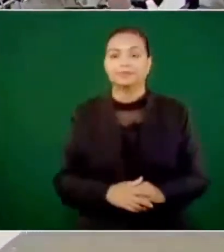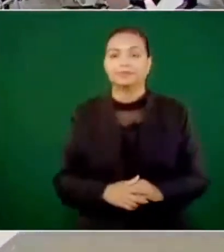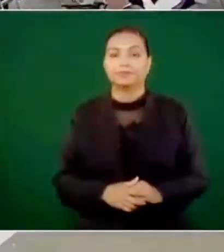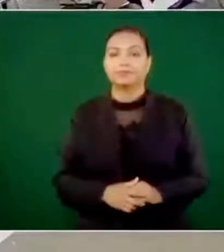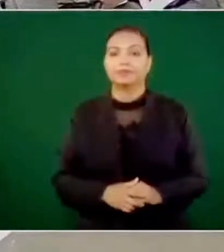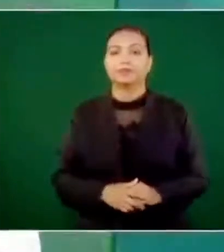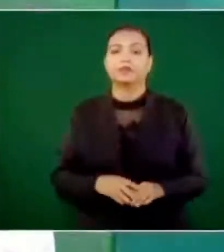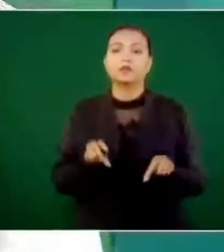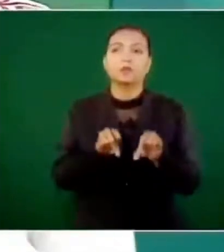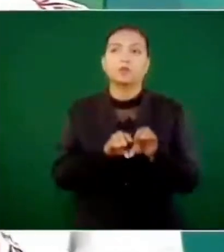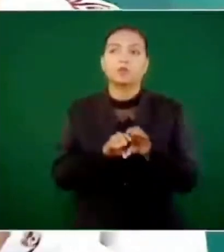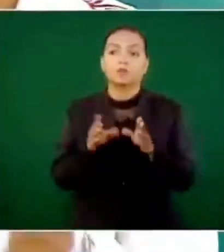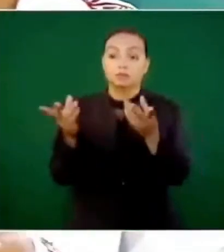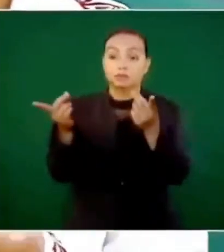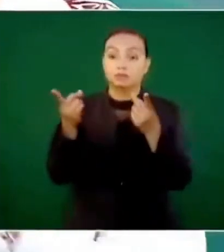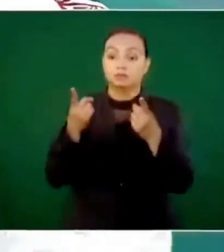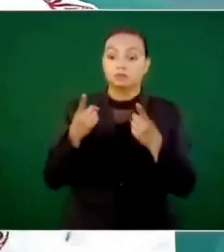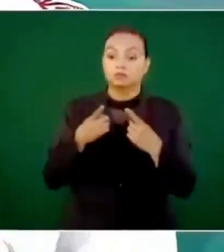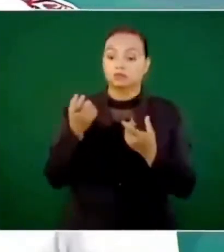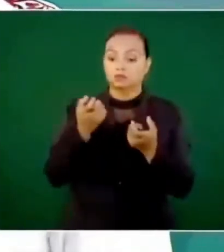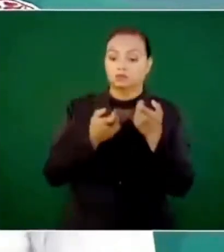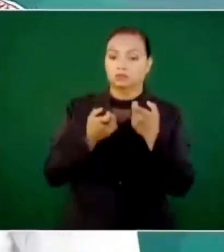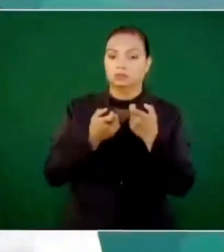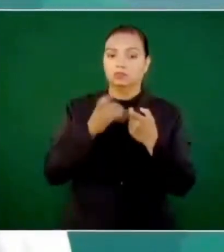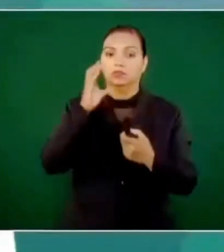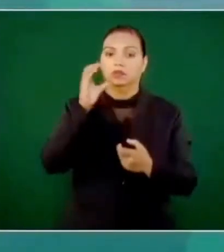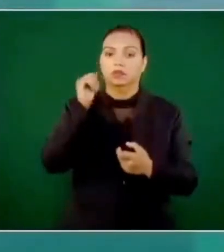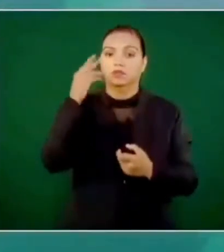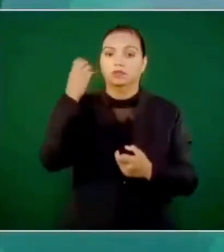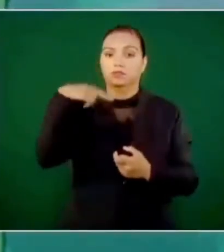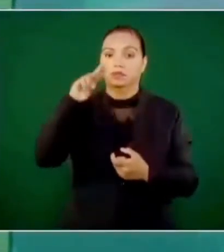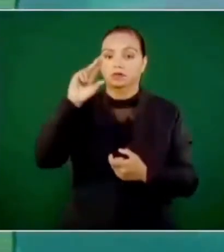Si se recibe dinero en una campaña,